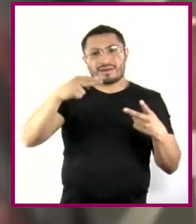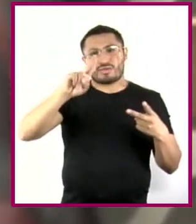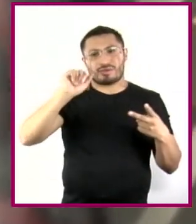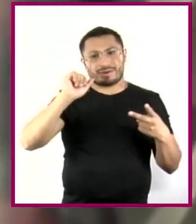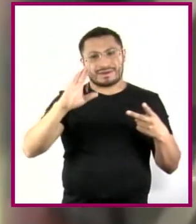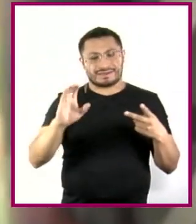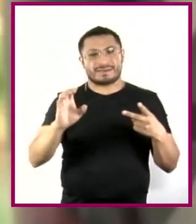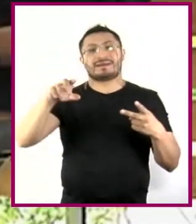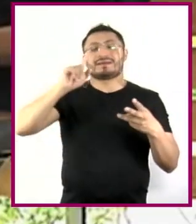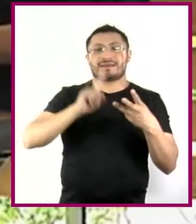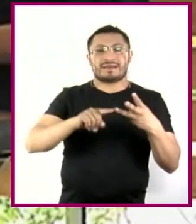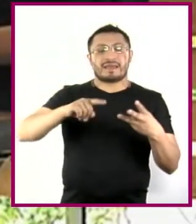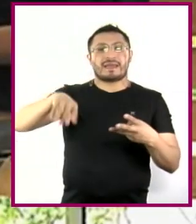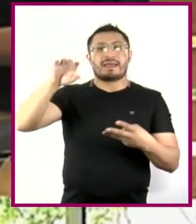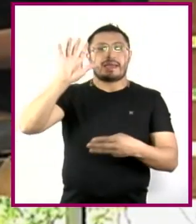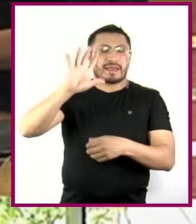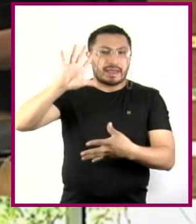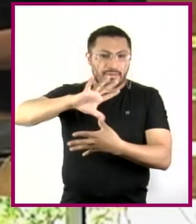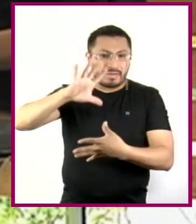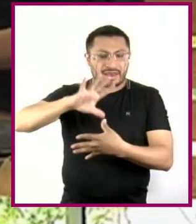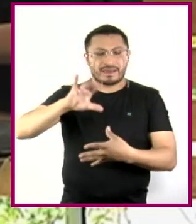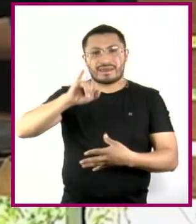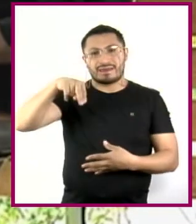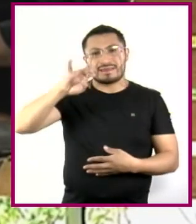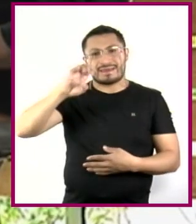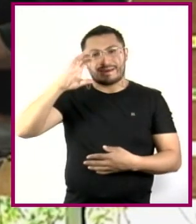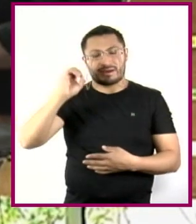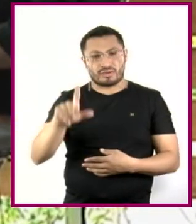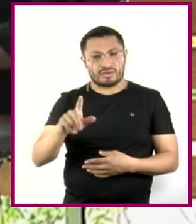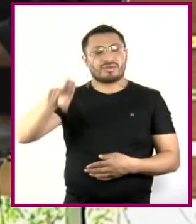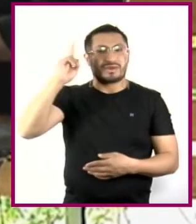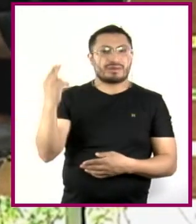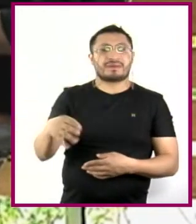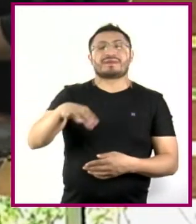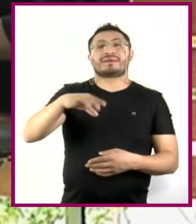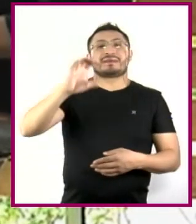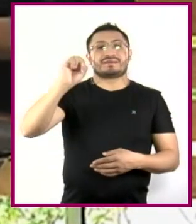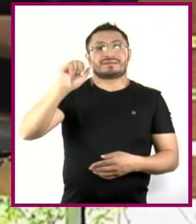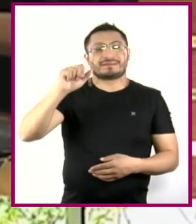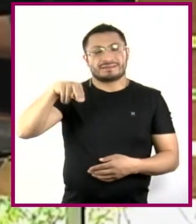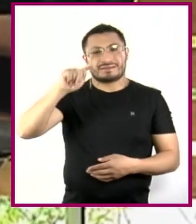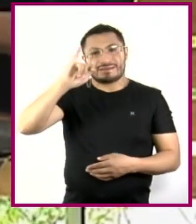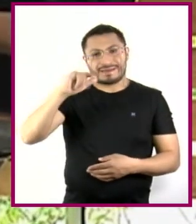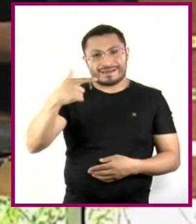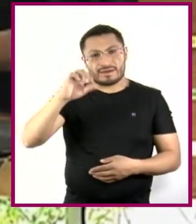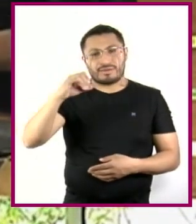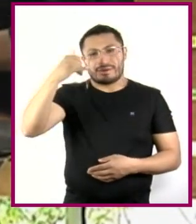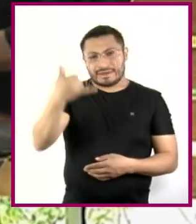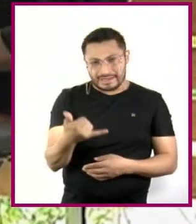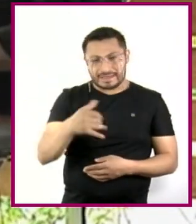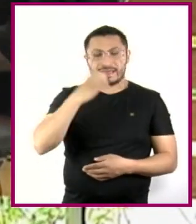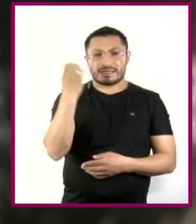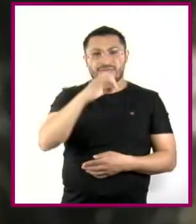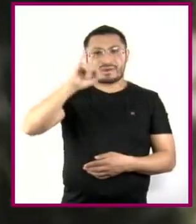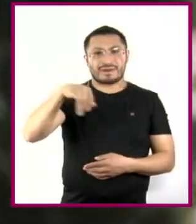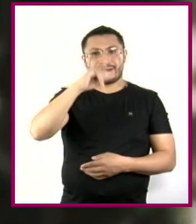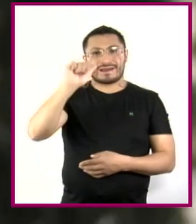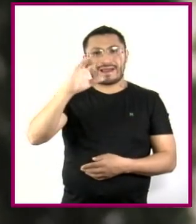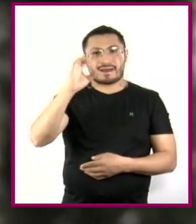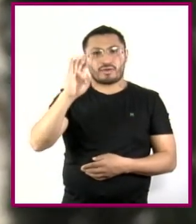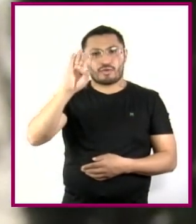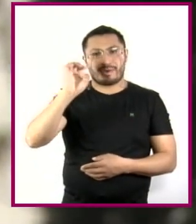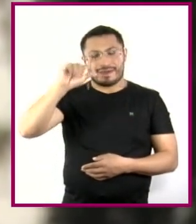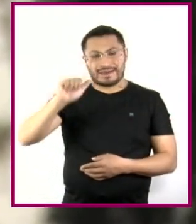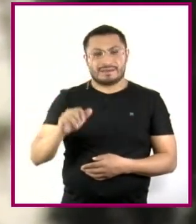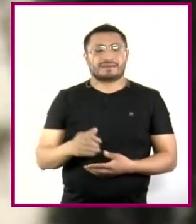Universidad Americana, el INECOL, la Universidad de Santiago de Compostela y la Escuela Jacobea de Posgrado. Es autora